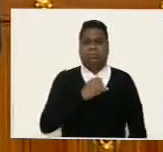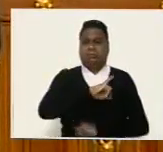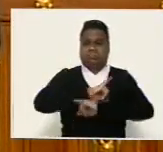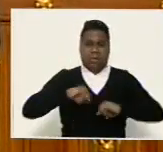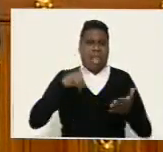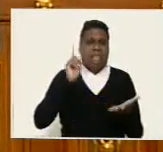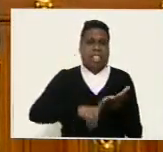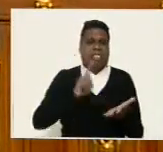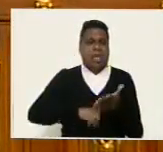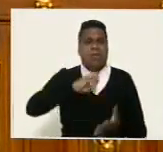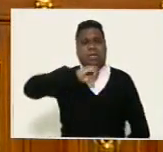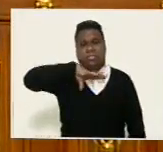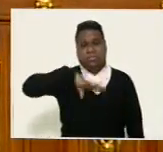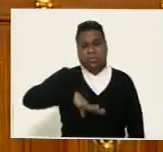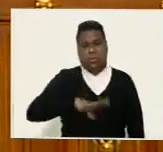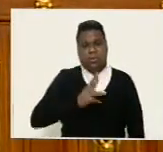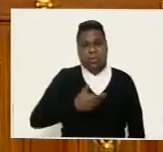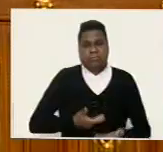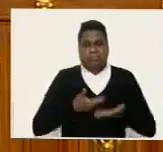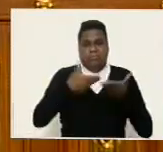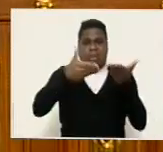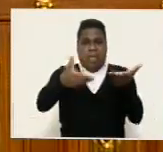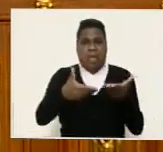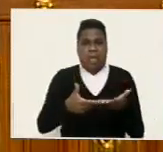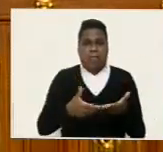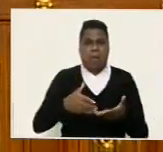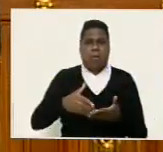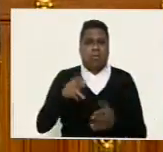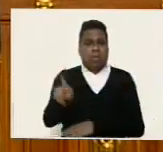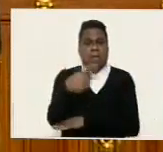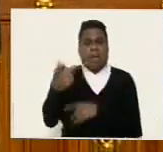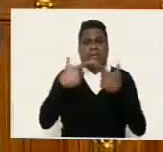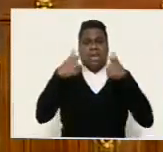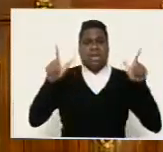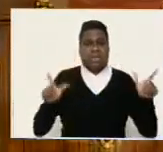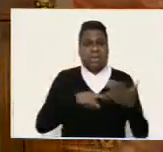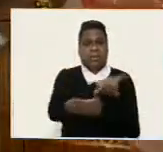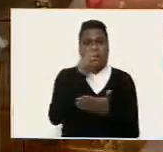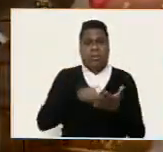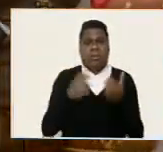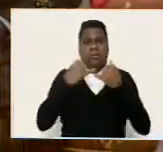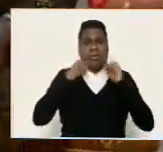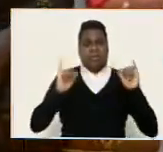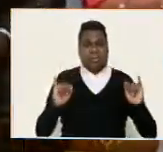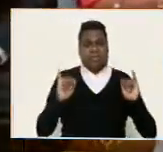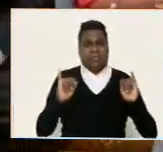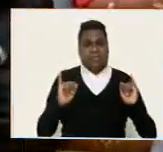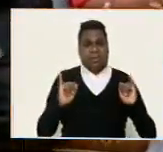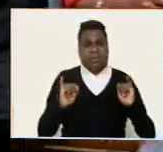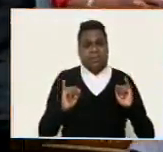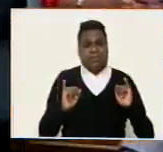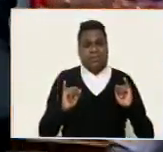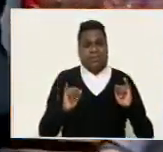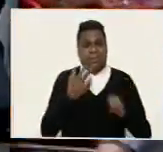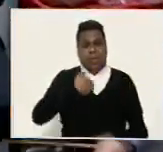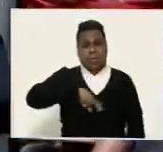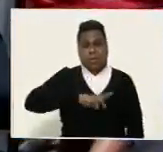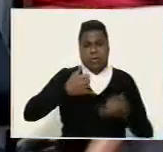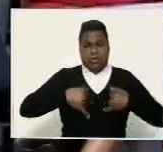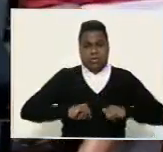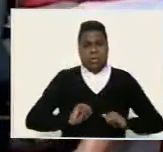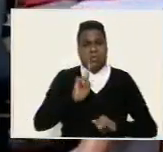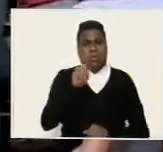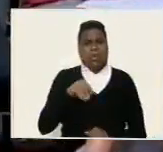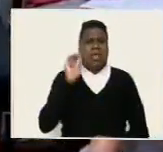deuda con la historia y te entregamos la patria libre, soberana, independiente para nuestros hijos y